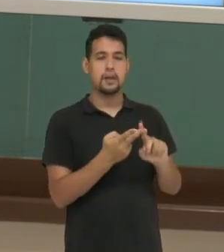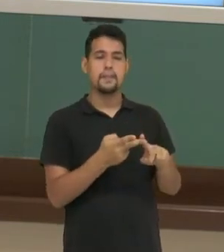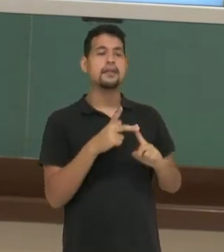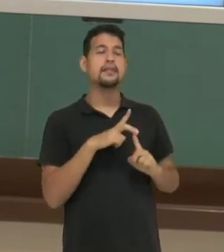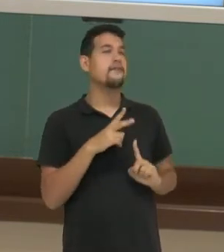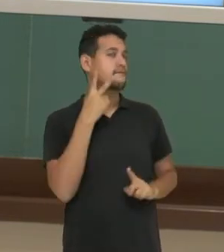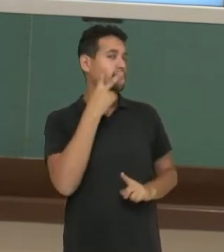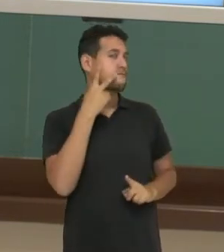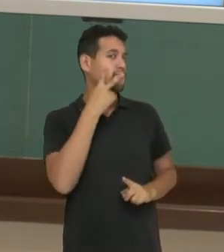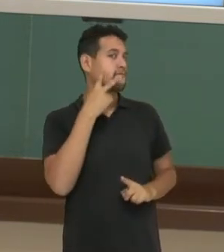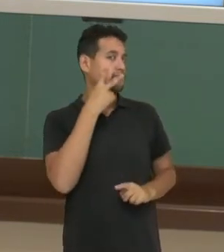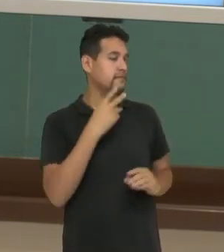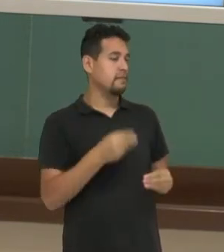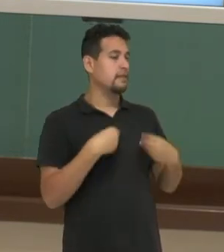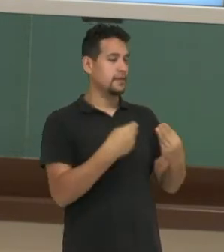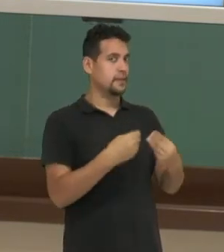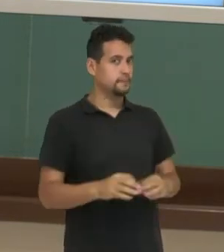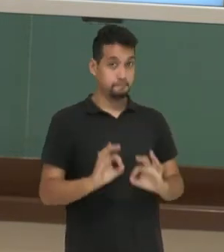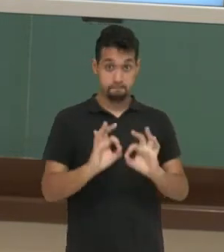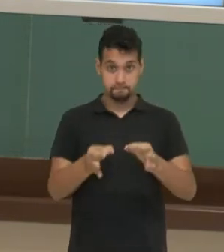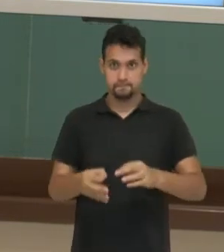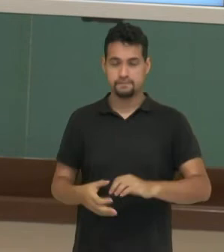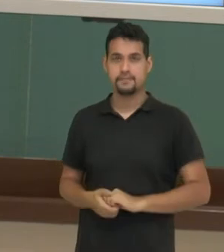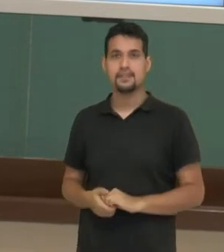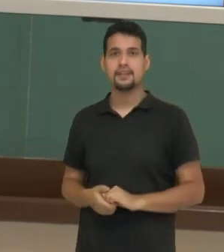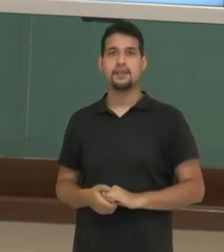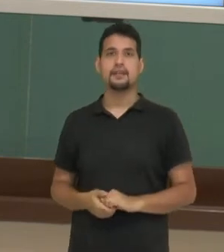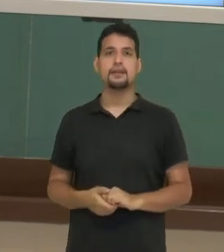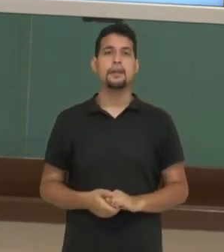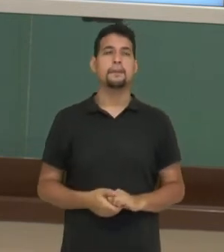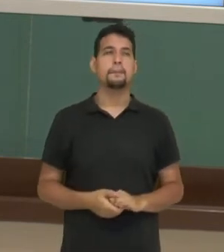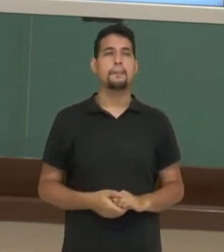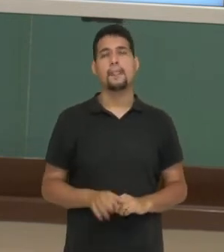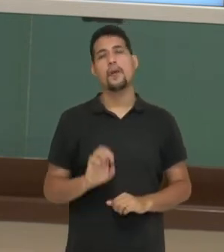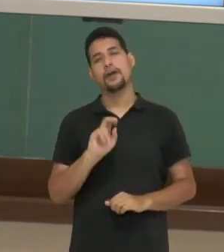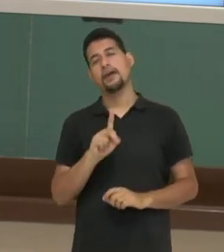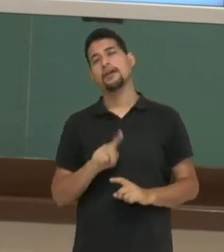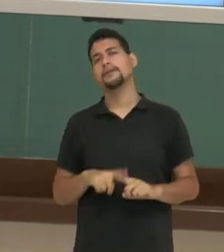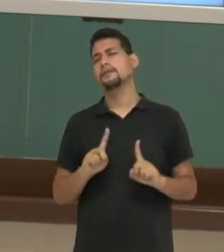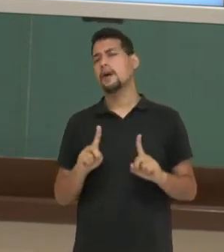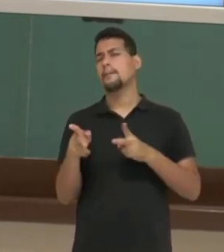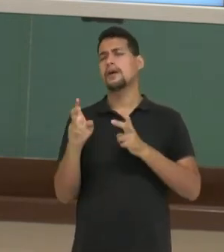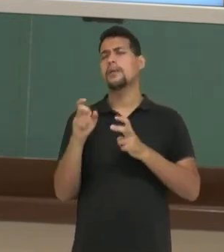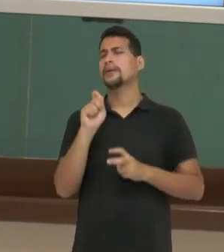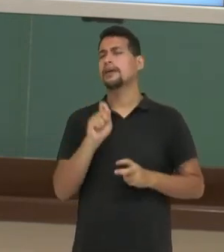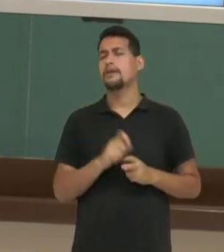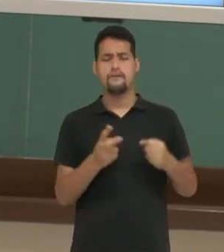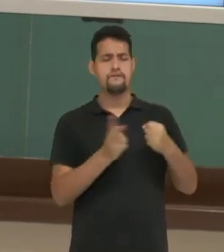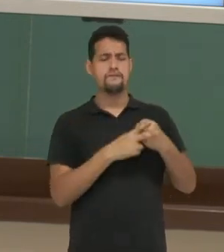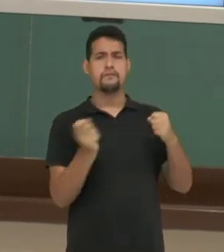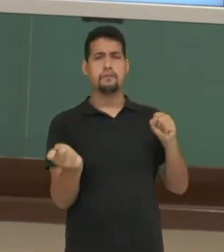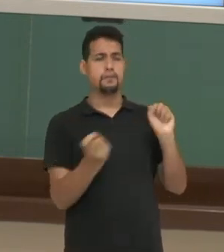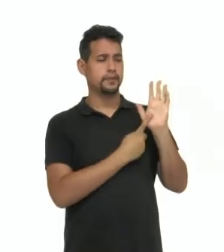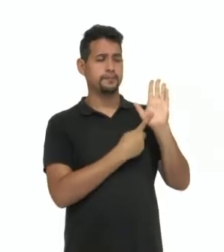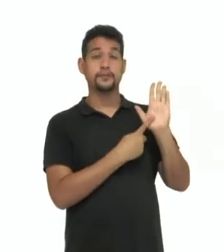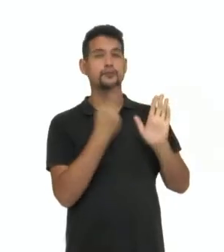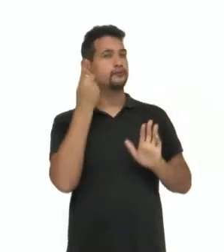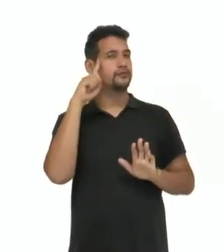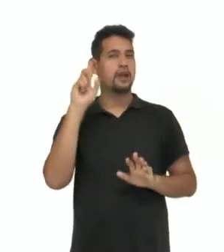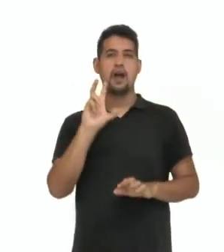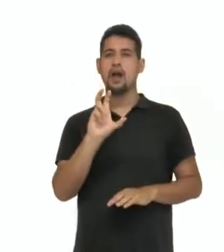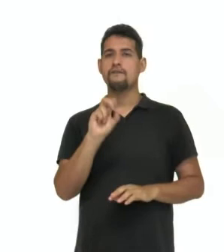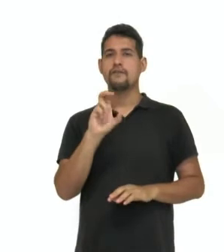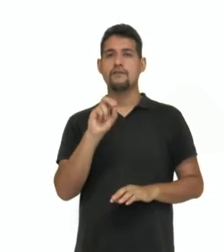garrafa de vinho, certo? Bueno, mira los verbos en destaque. Un día su